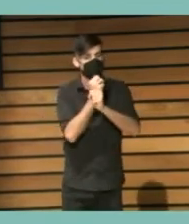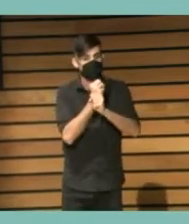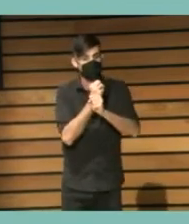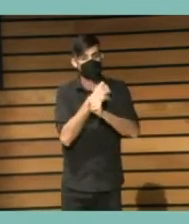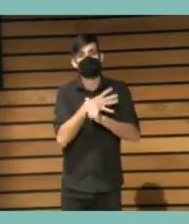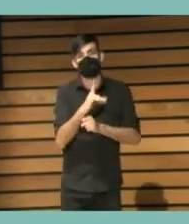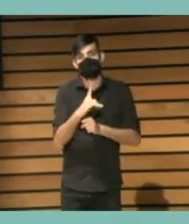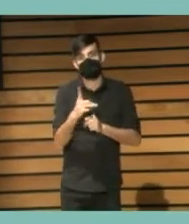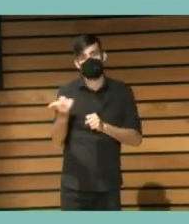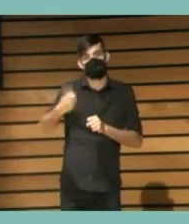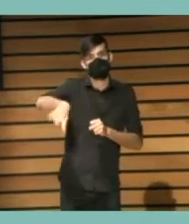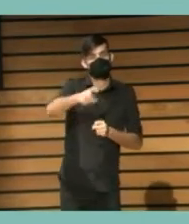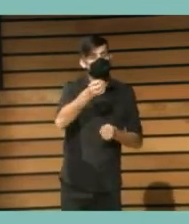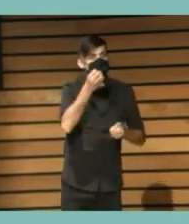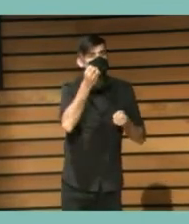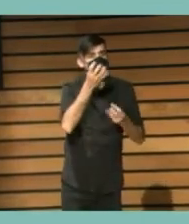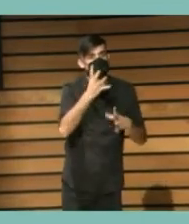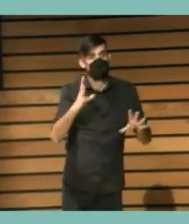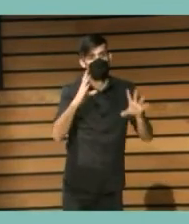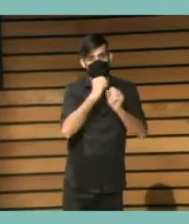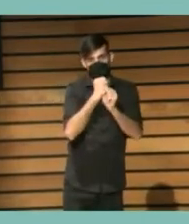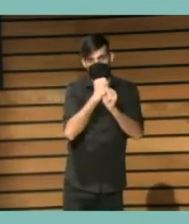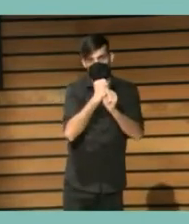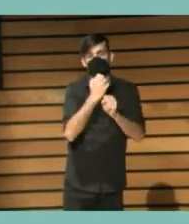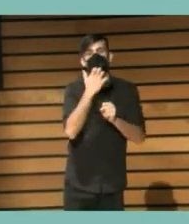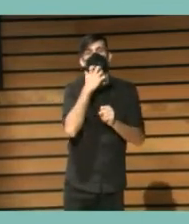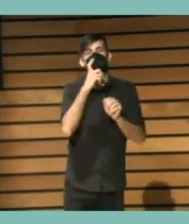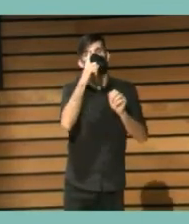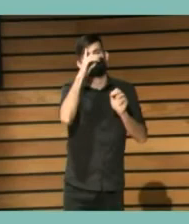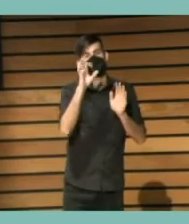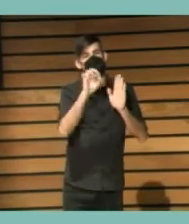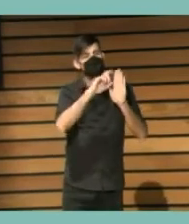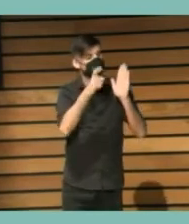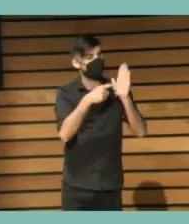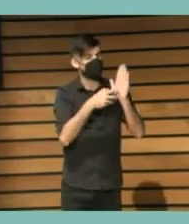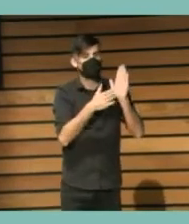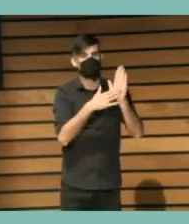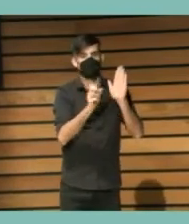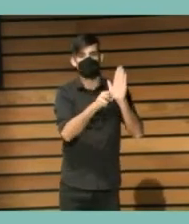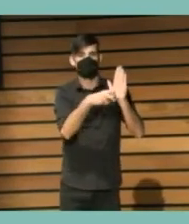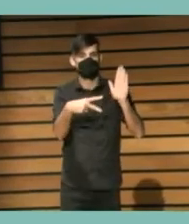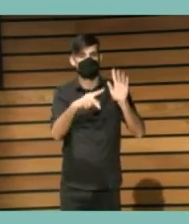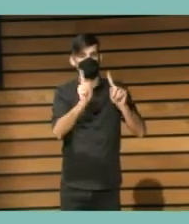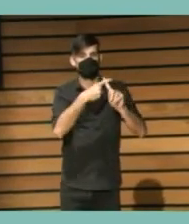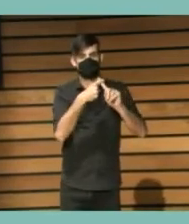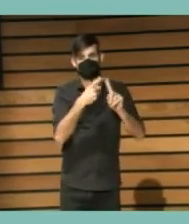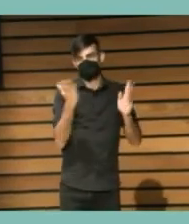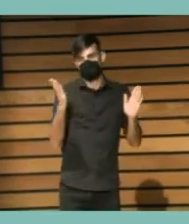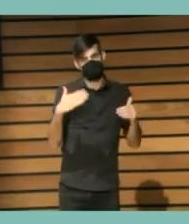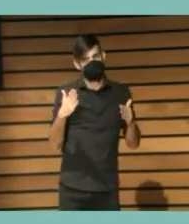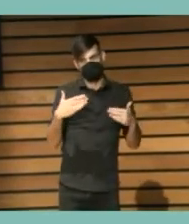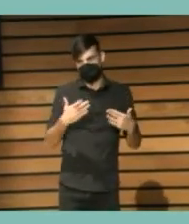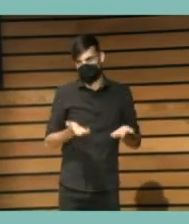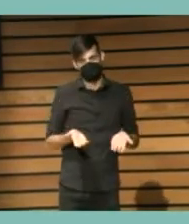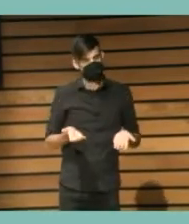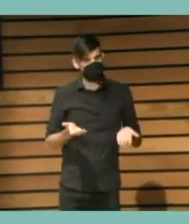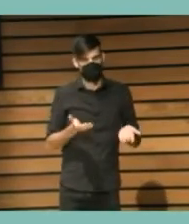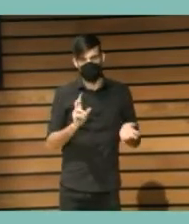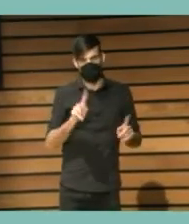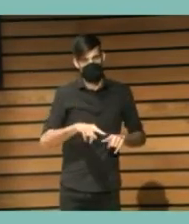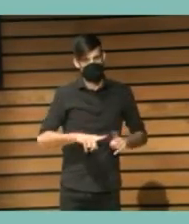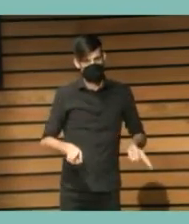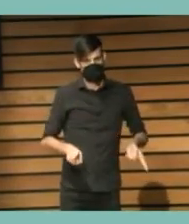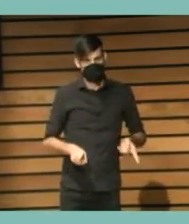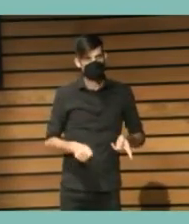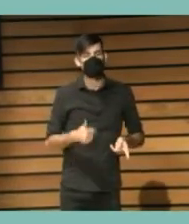comunicar. Y de esos proyectos que yo creo que la ley no es la solución. Puede hacer parte de la solución, pero no la solución. Yo